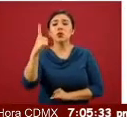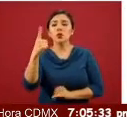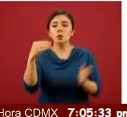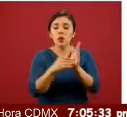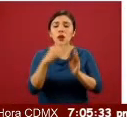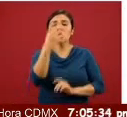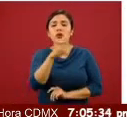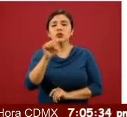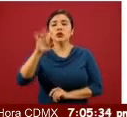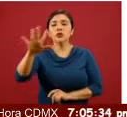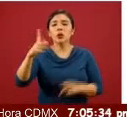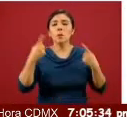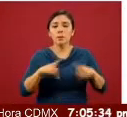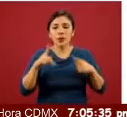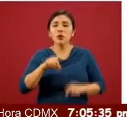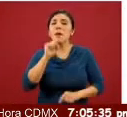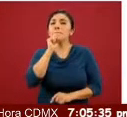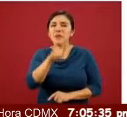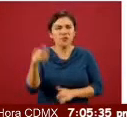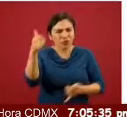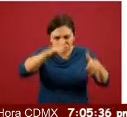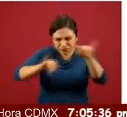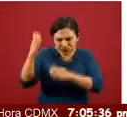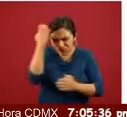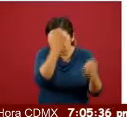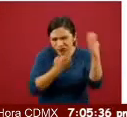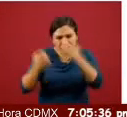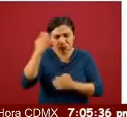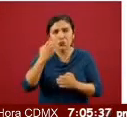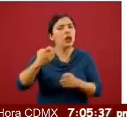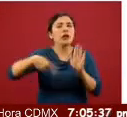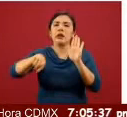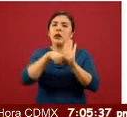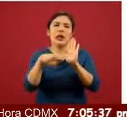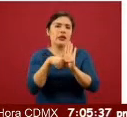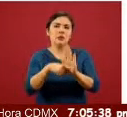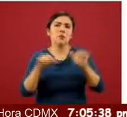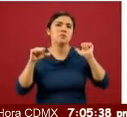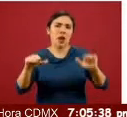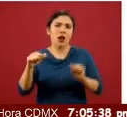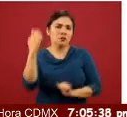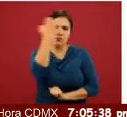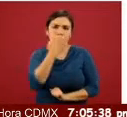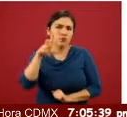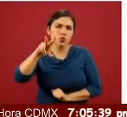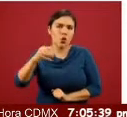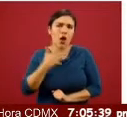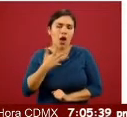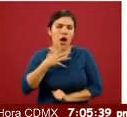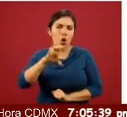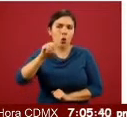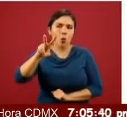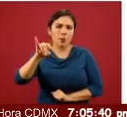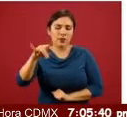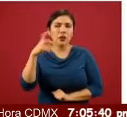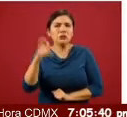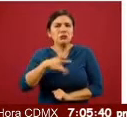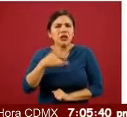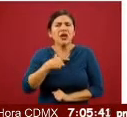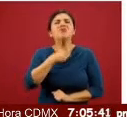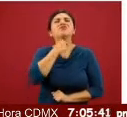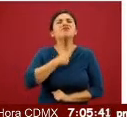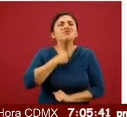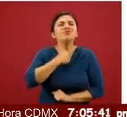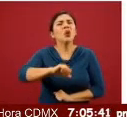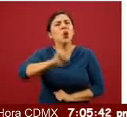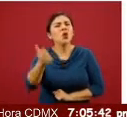191.465 personas que pasaron por este mismo procedimiento salieron negativas a la prueba. Quiere decir que sus síntomas respiratorios muy